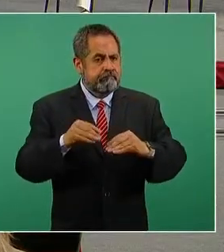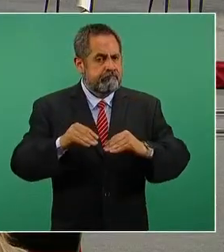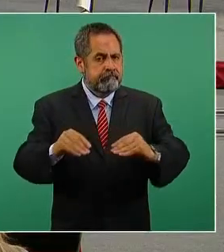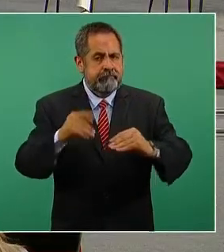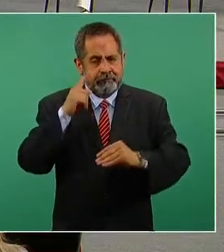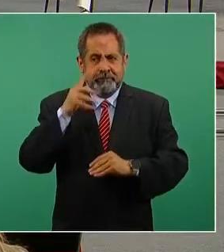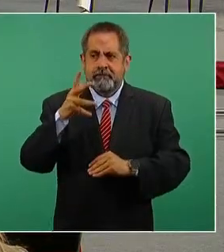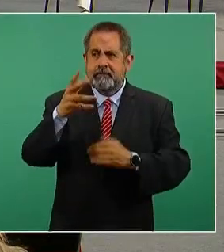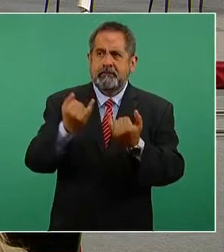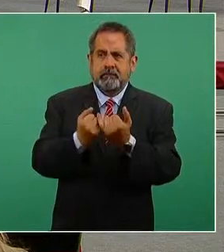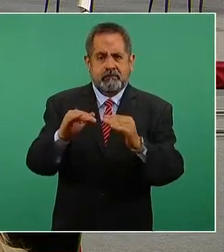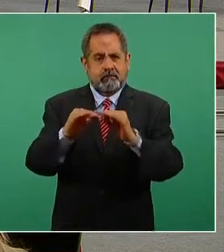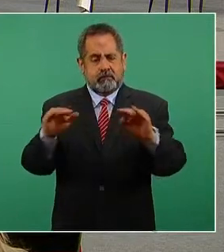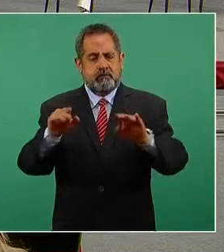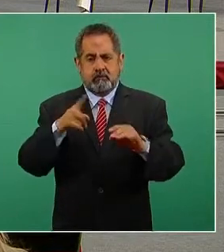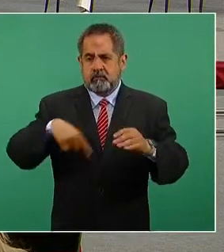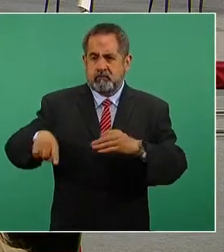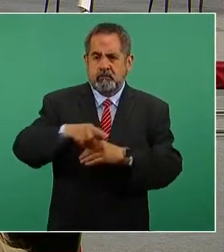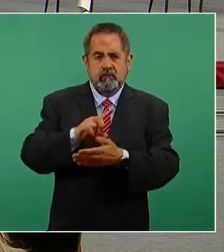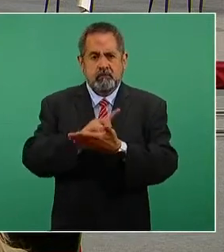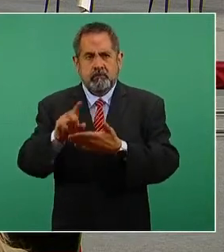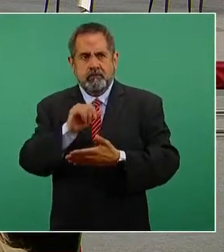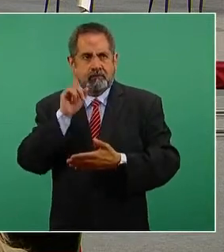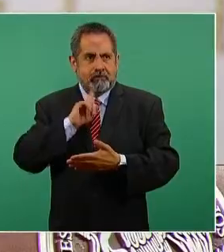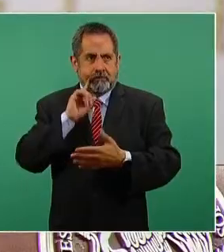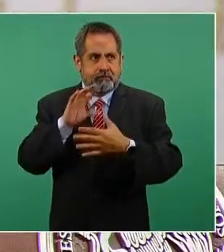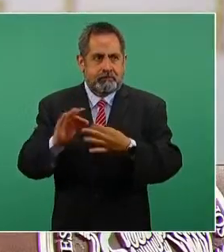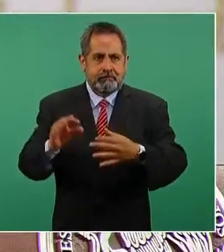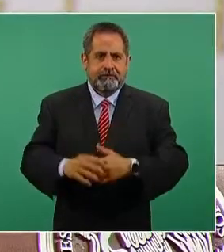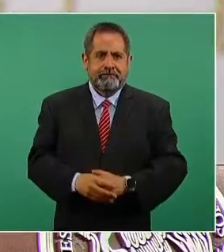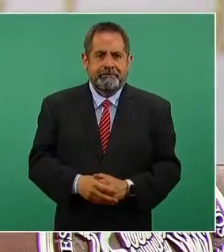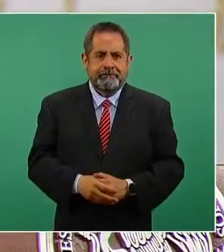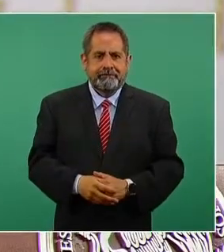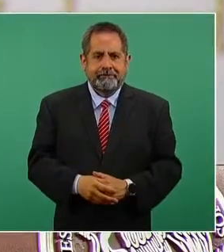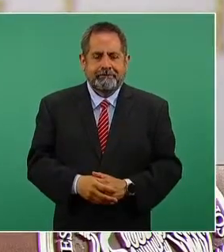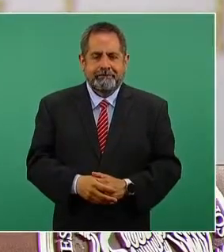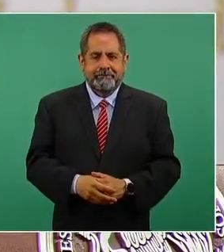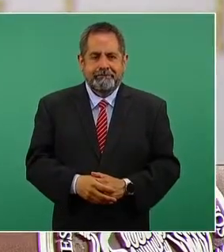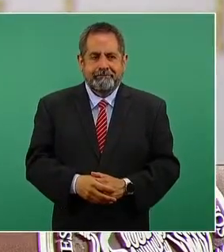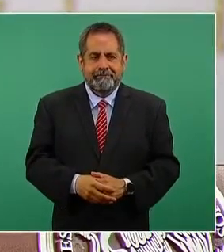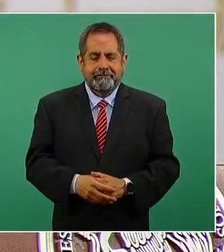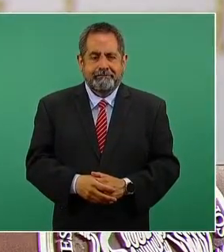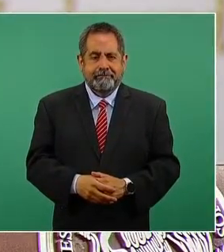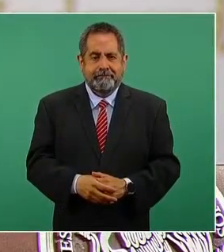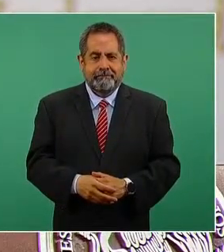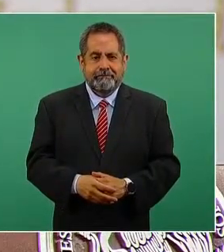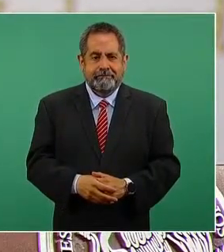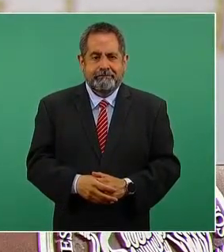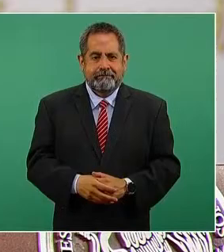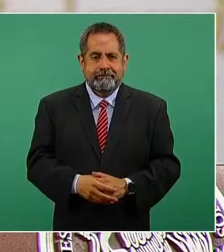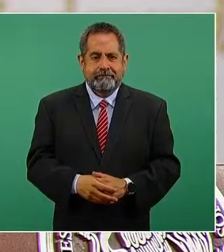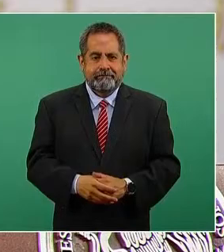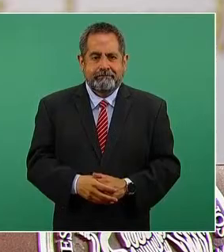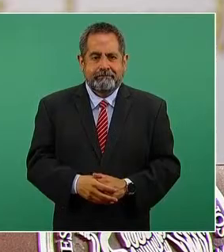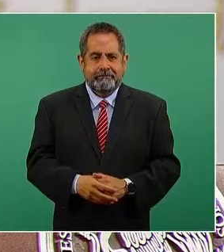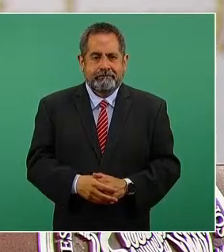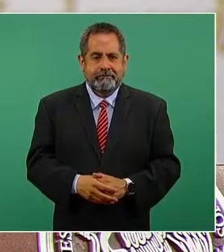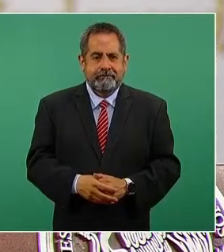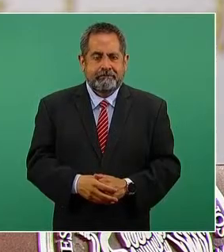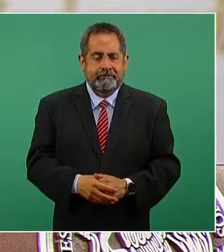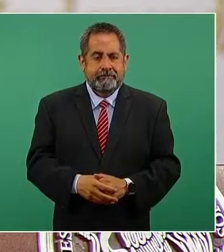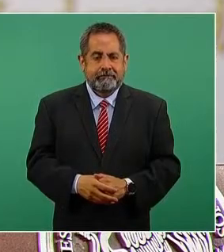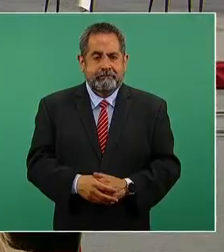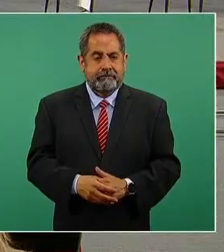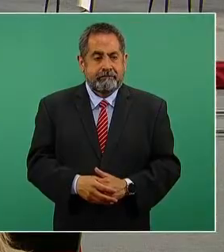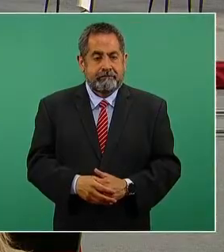la igualdad de derechos para mujeres. And these will come with concrete actions.